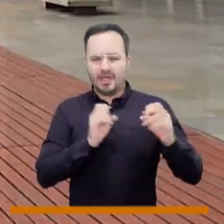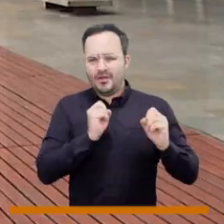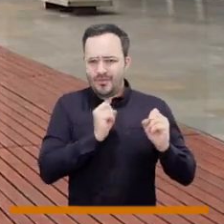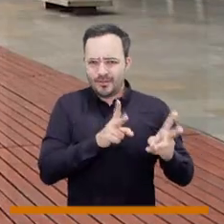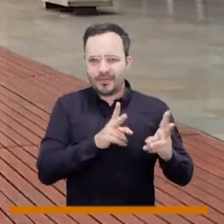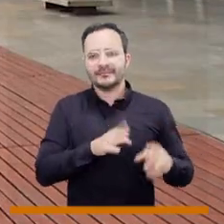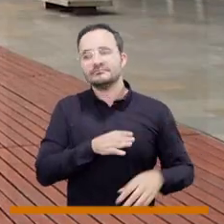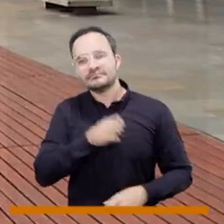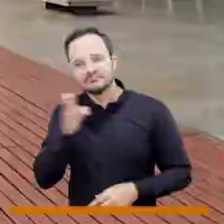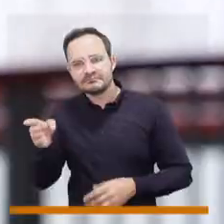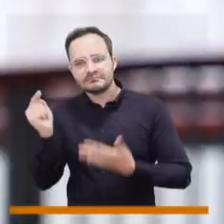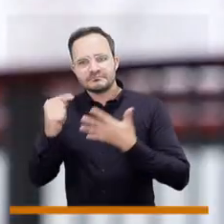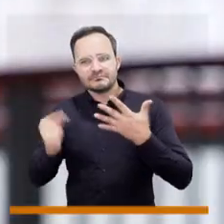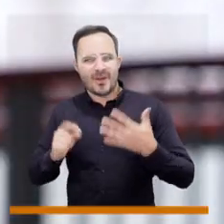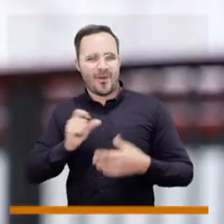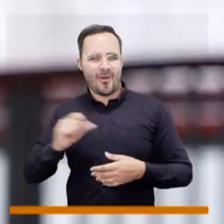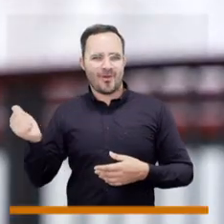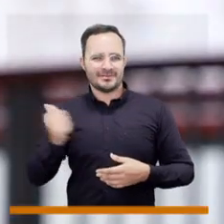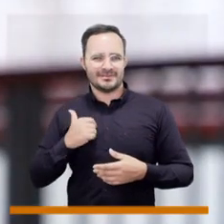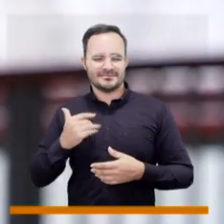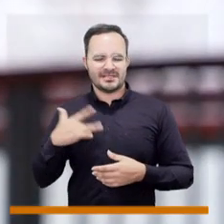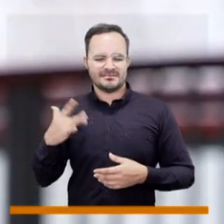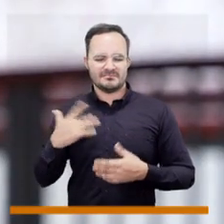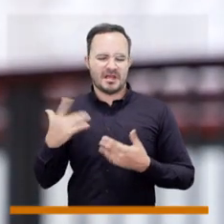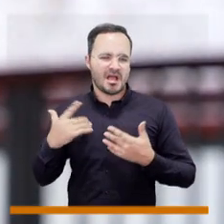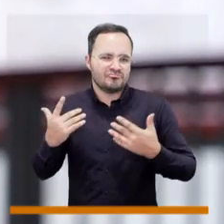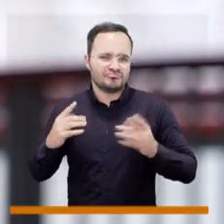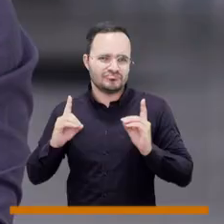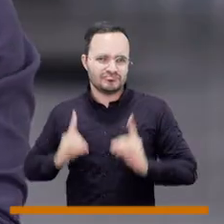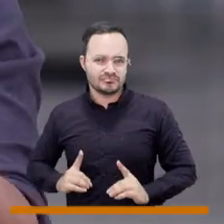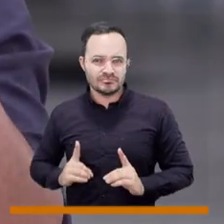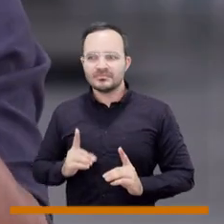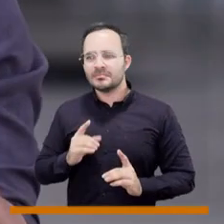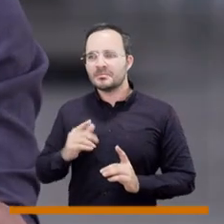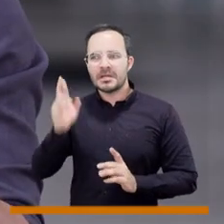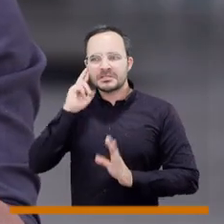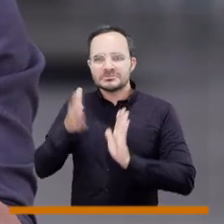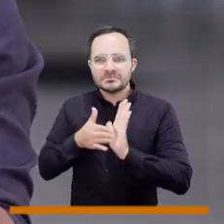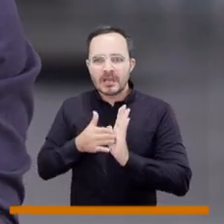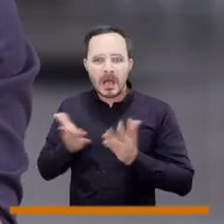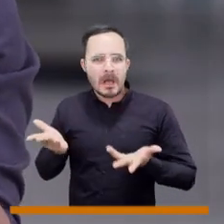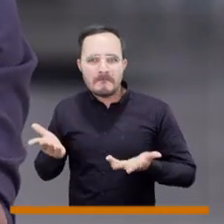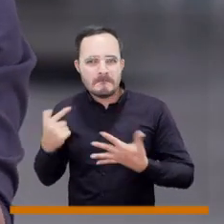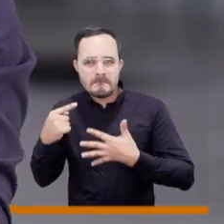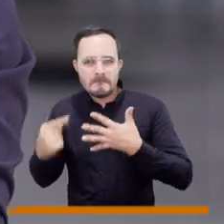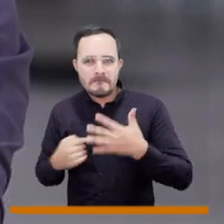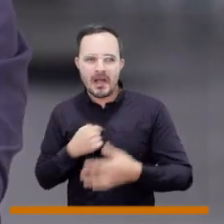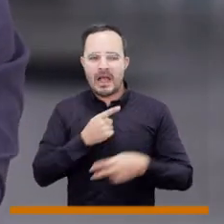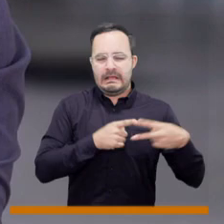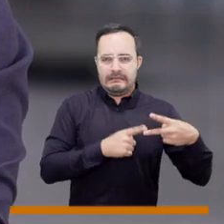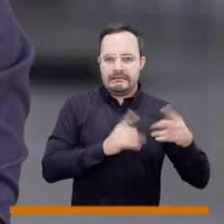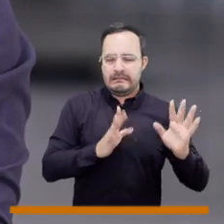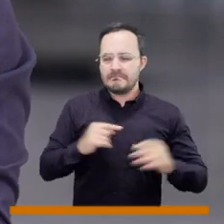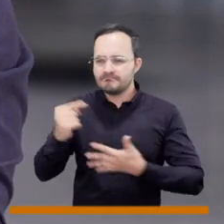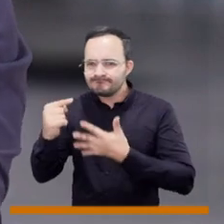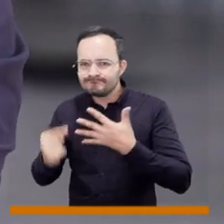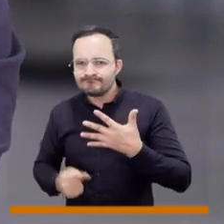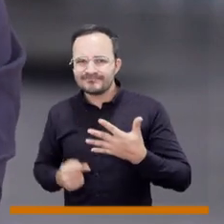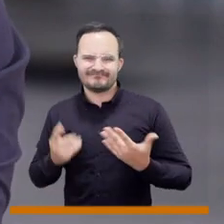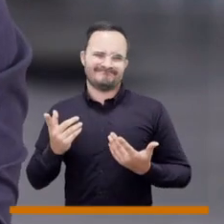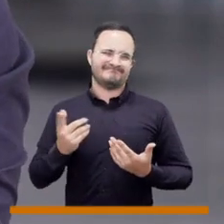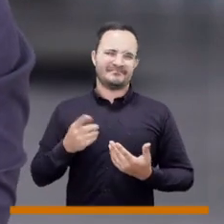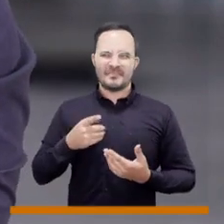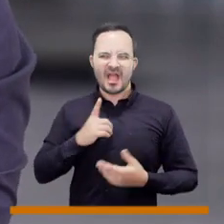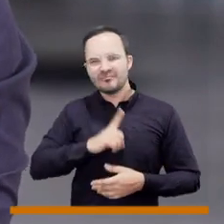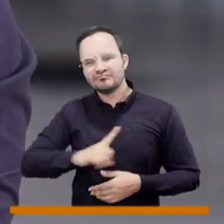otras posibilidades para que las mujeres, digamos, eviten perder o entregar a